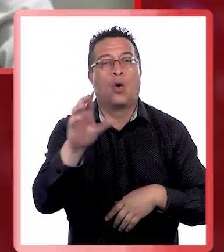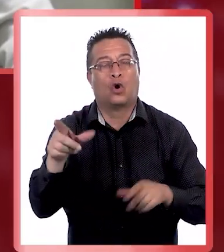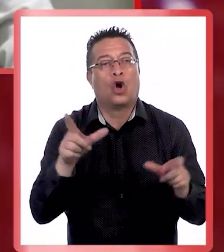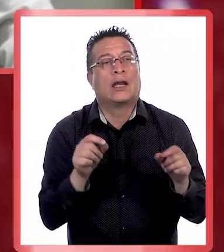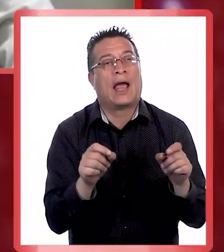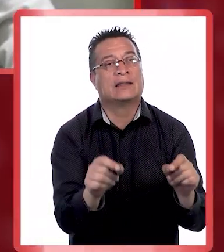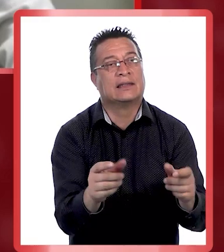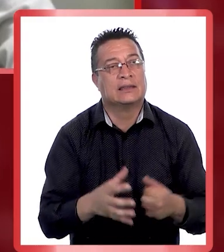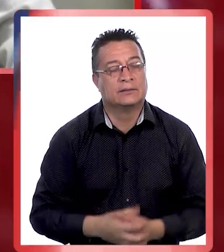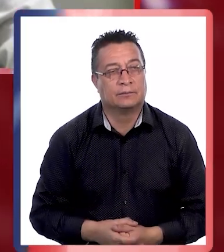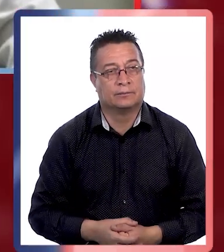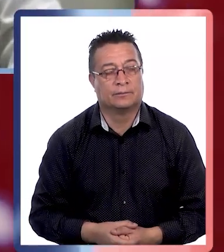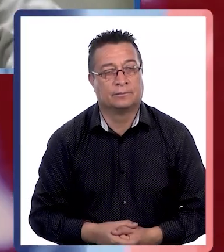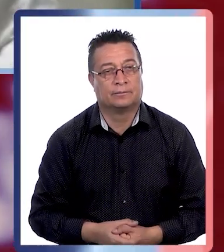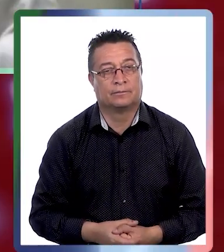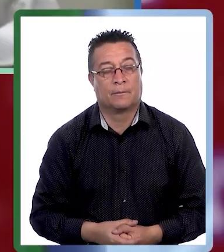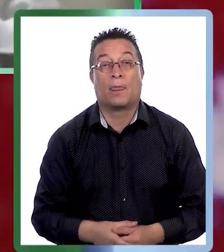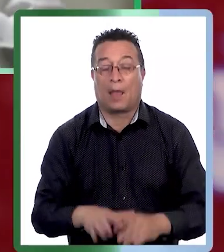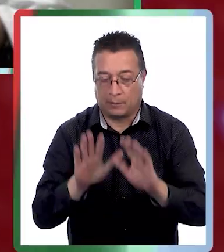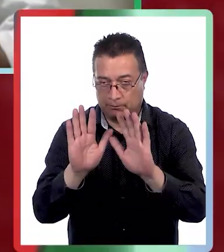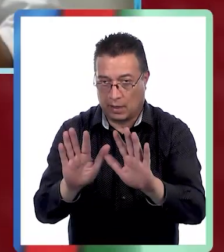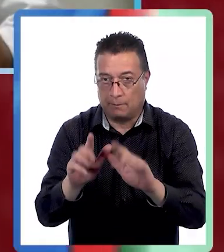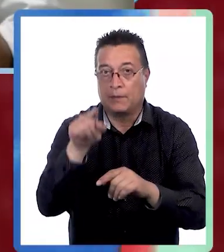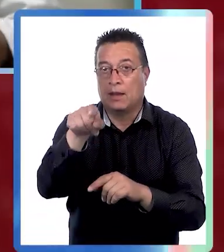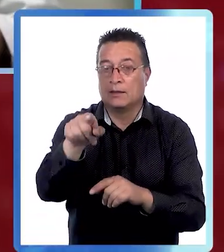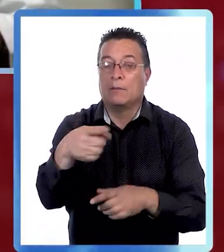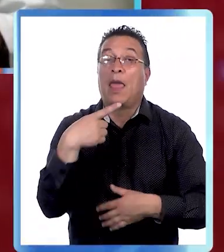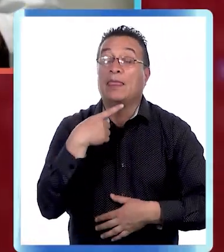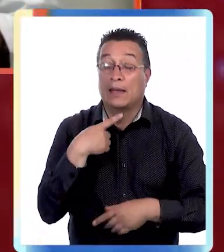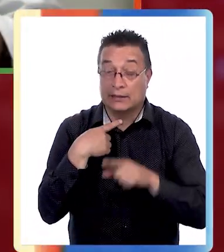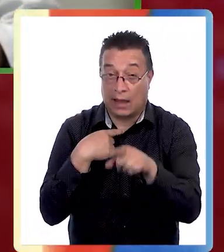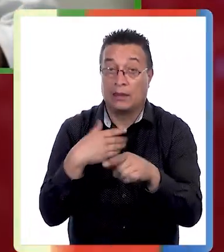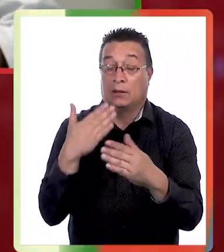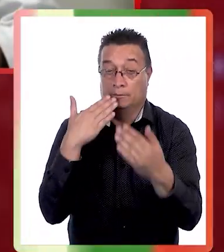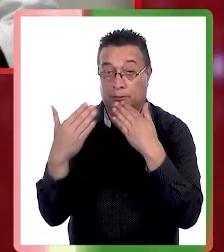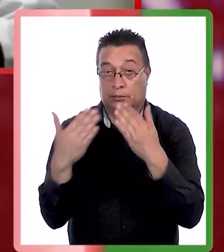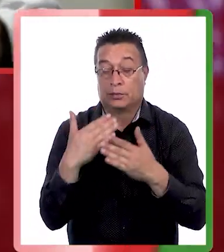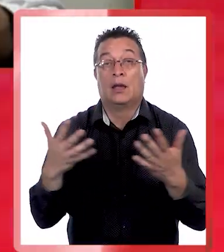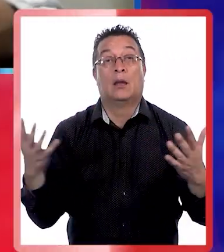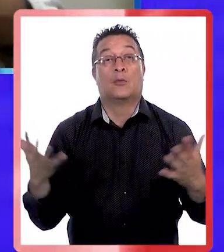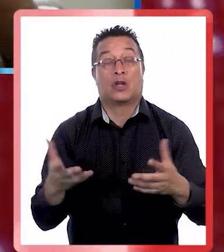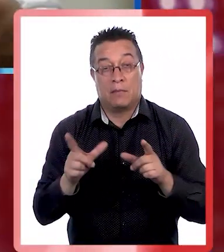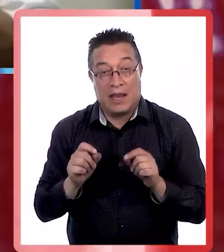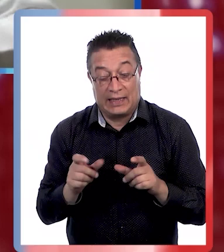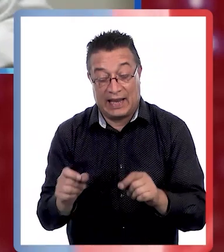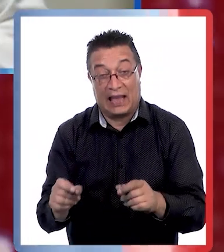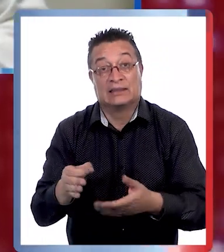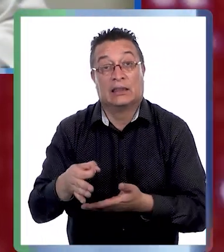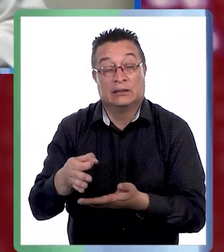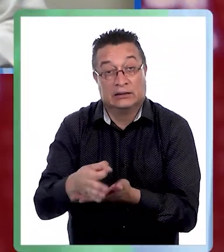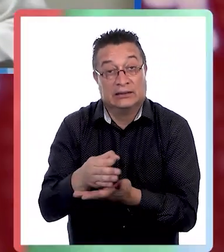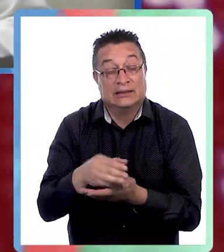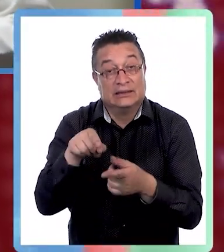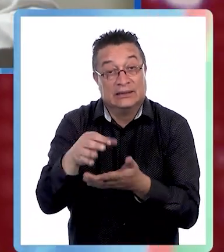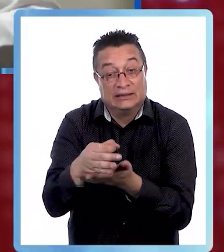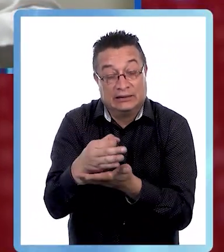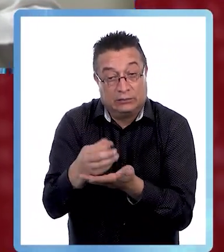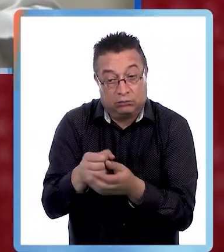cánceres? Ya, esto es interesante porque el cáncer, al hacer un crecimiento descontrolado de las